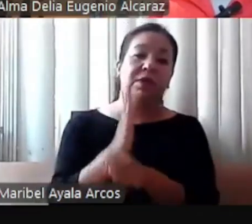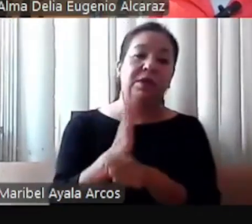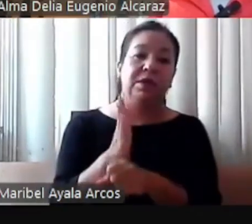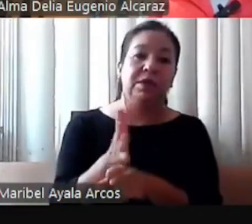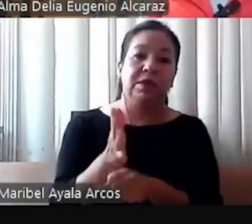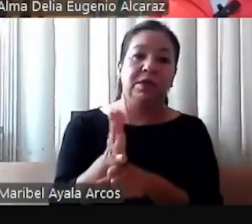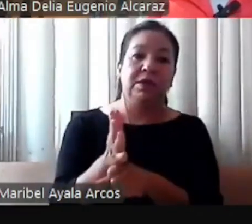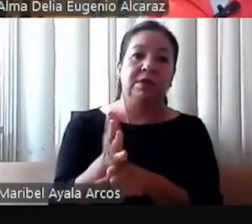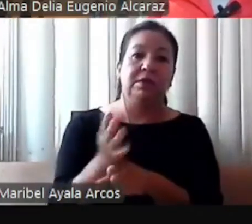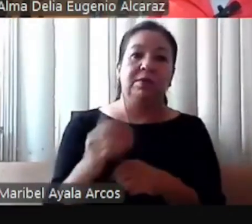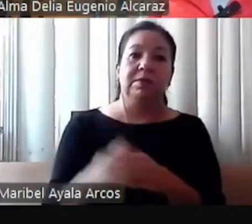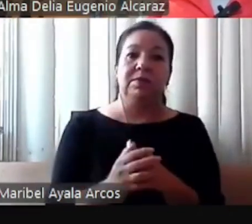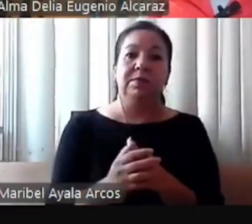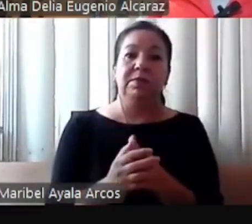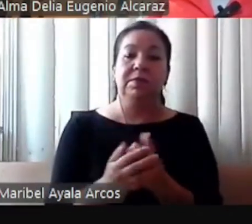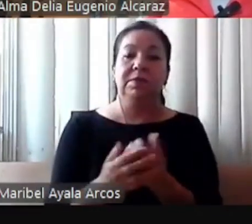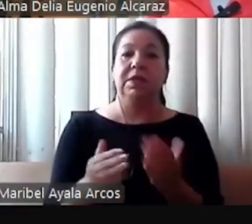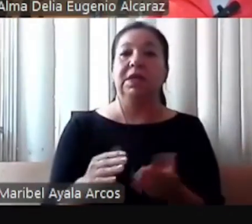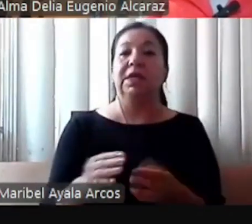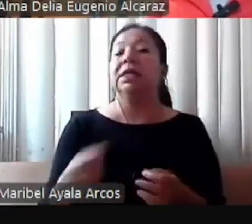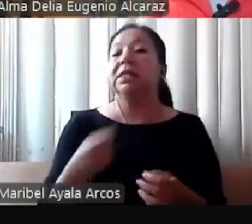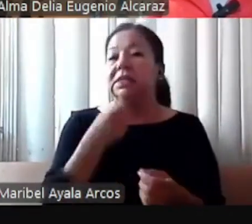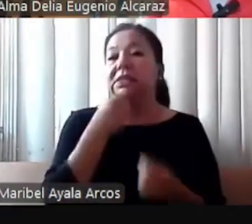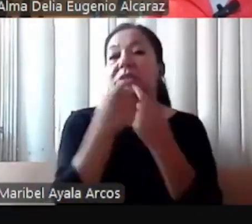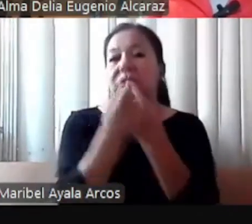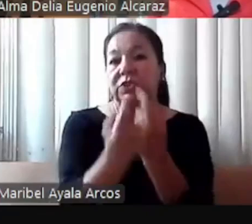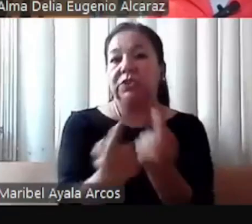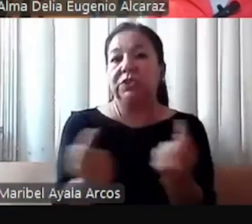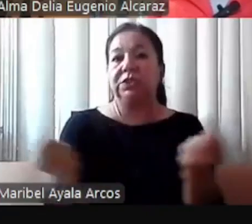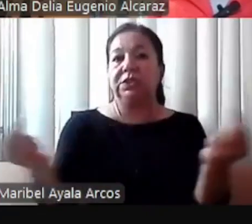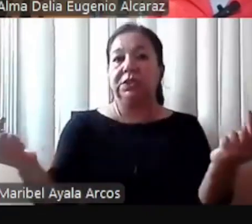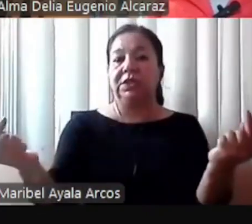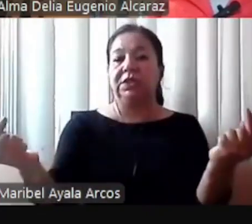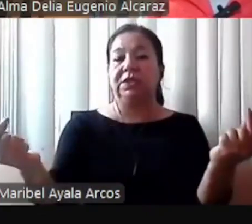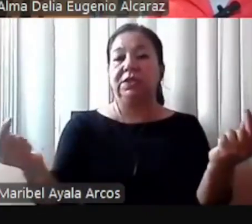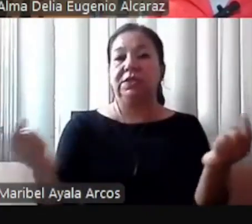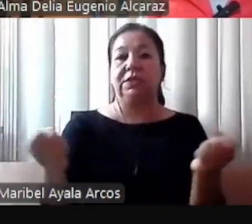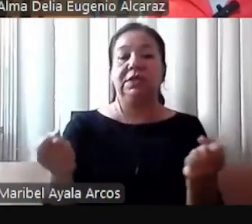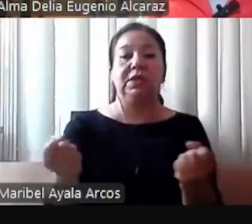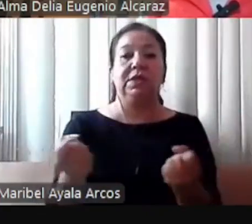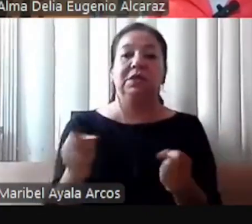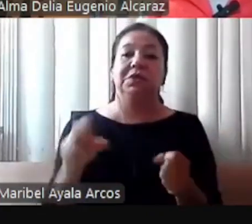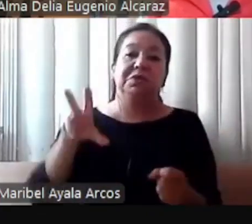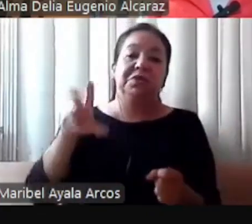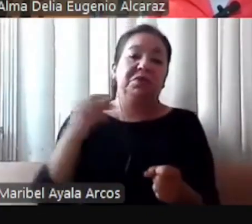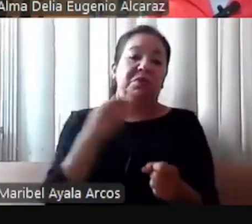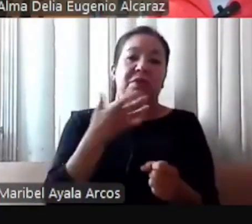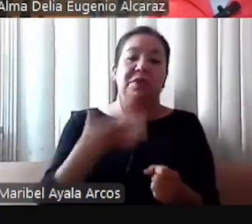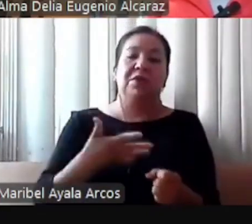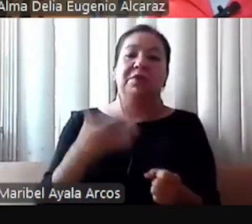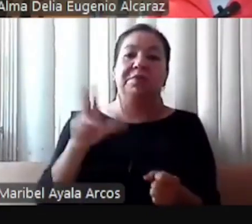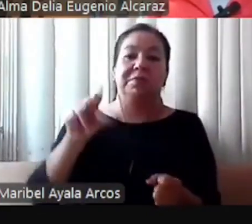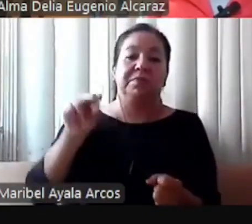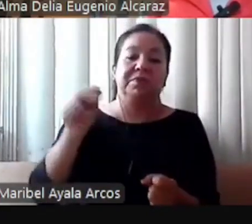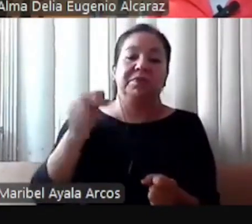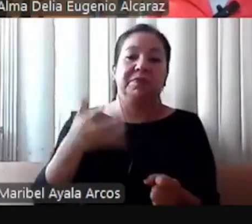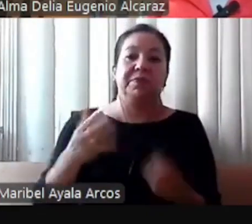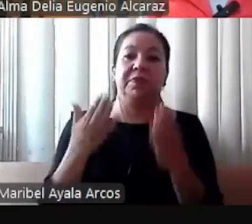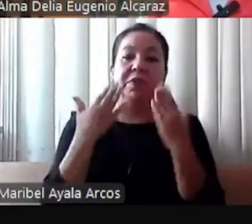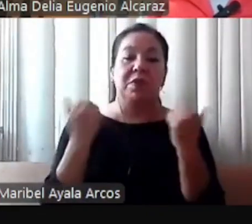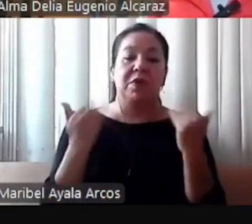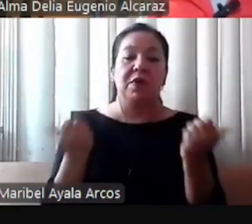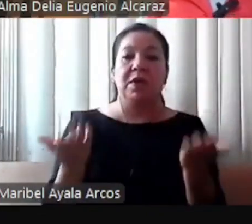supuesta vulneración al interés superior de la niñez, así como declarar la inexistencia de la infracción consistente en actos anticipados